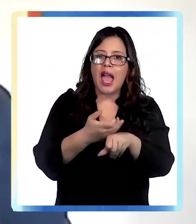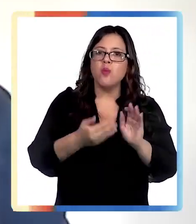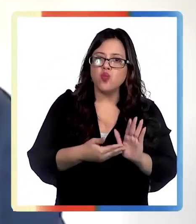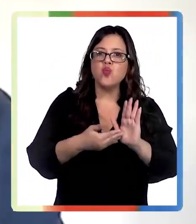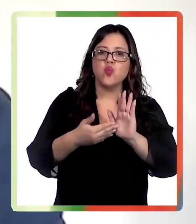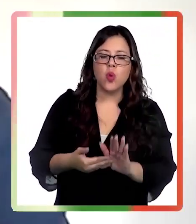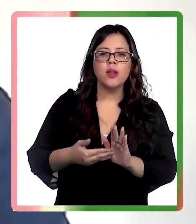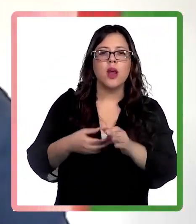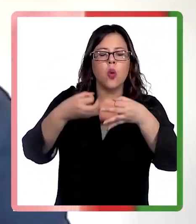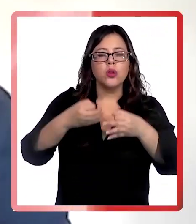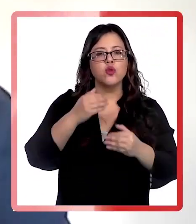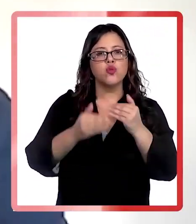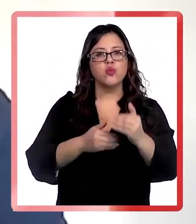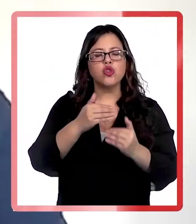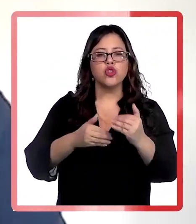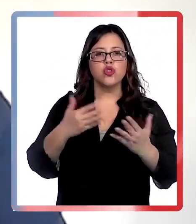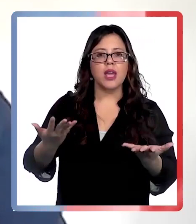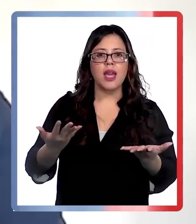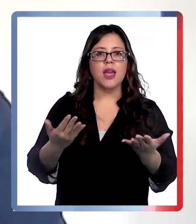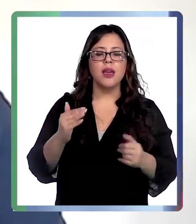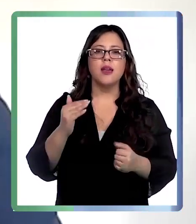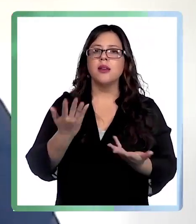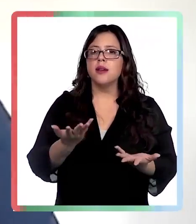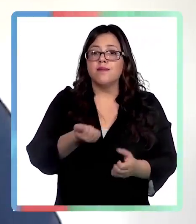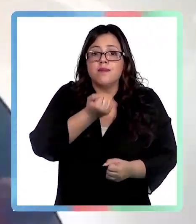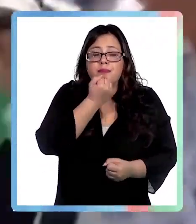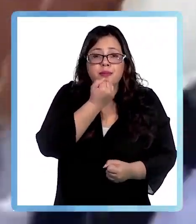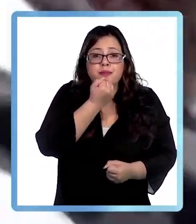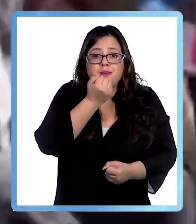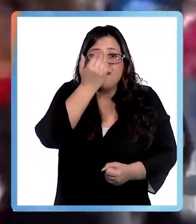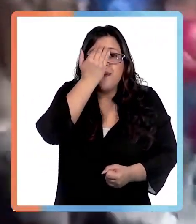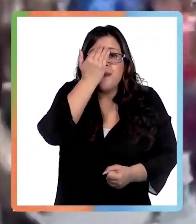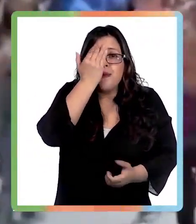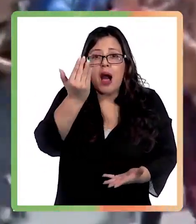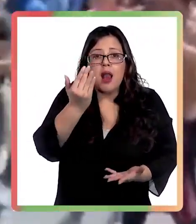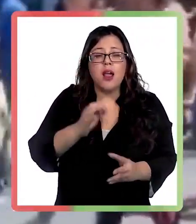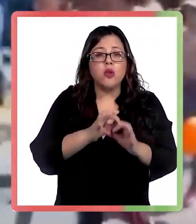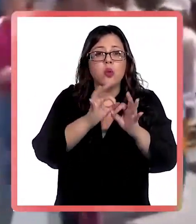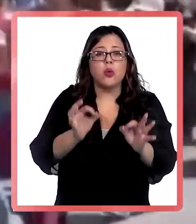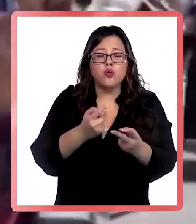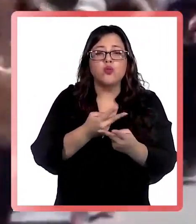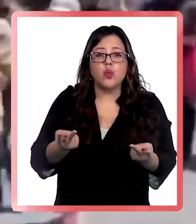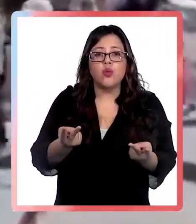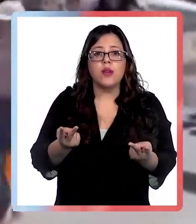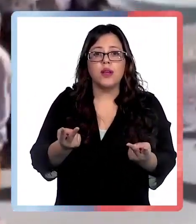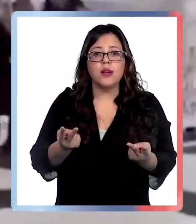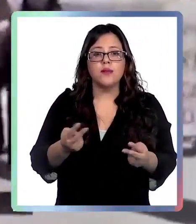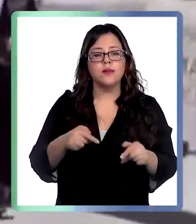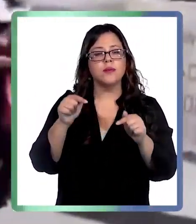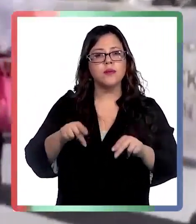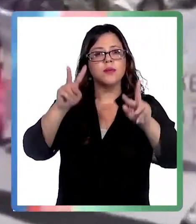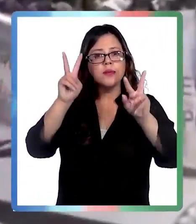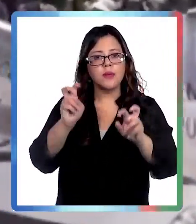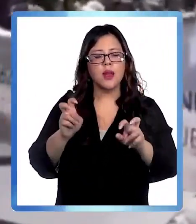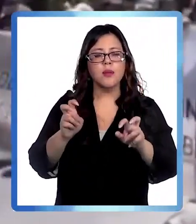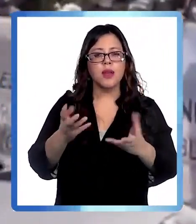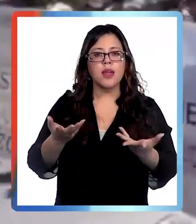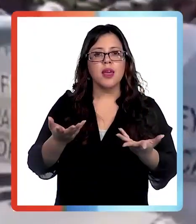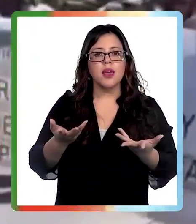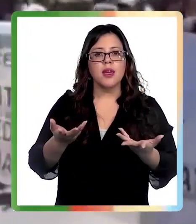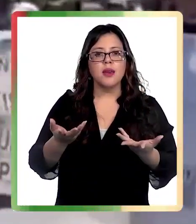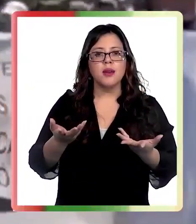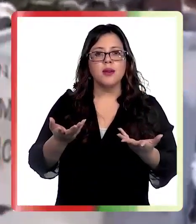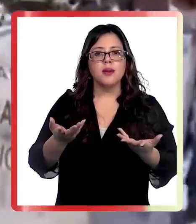evidencia da cuenta que precisamente fue un proceso tremendamente errático y que le hizo muy mal a la educación pública. Y en ese sentido, al